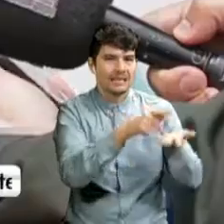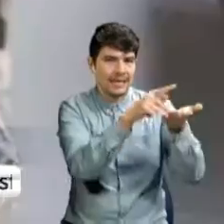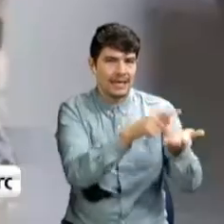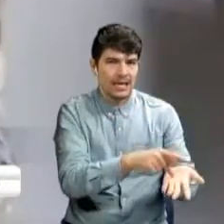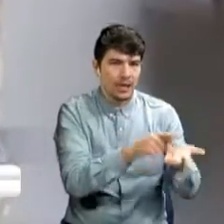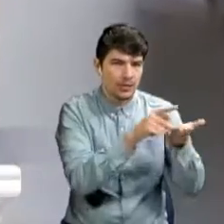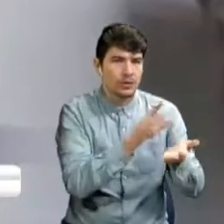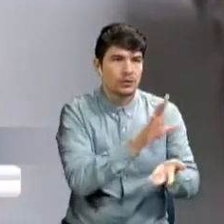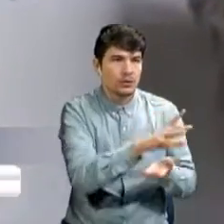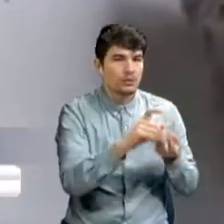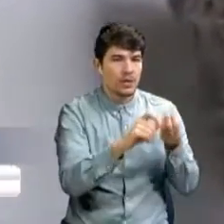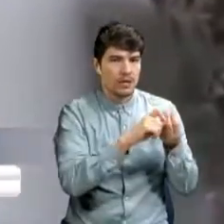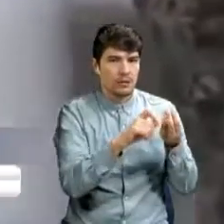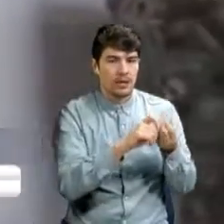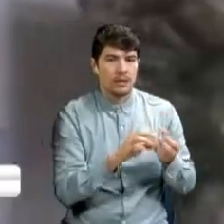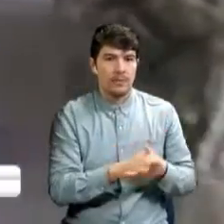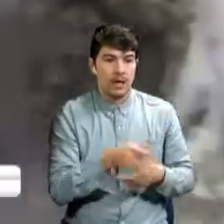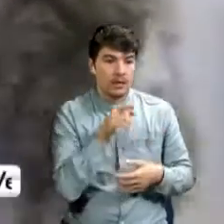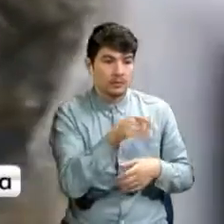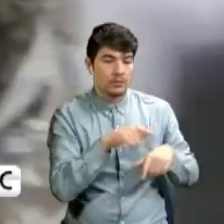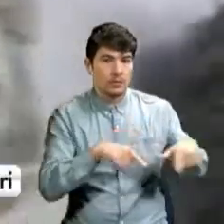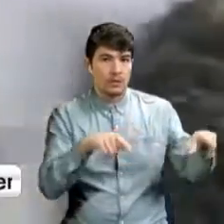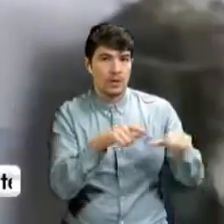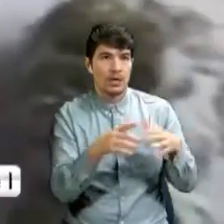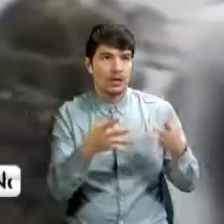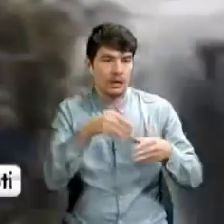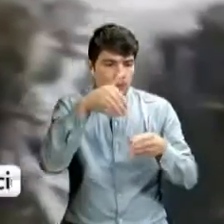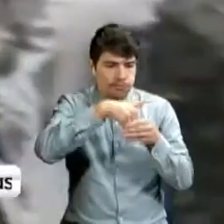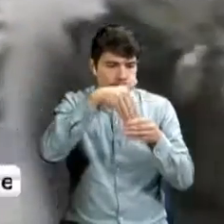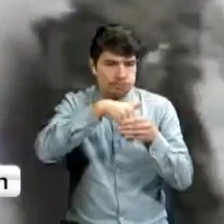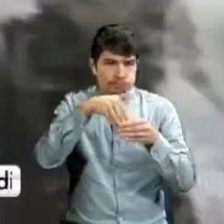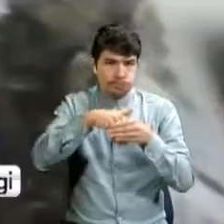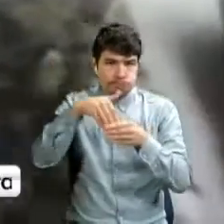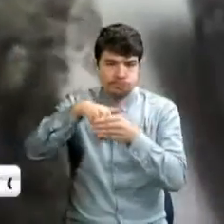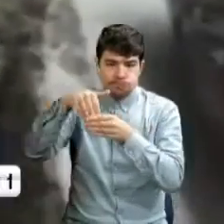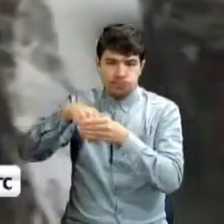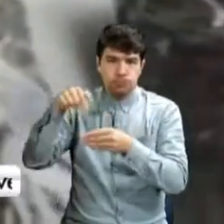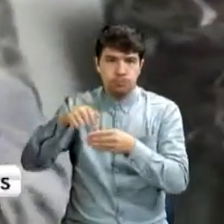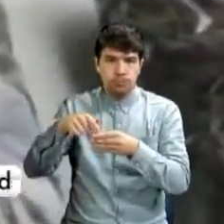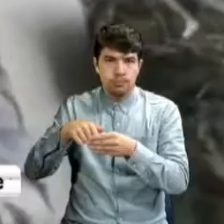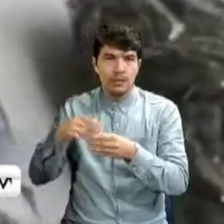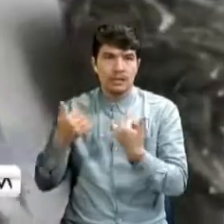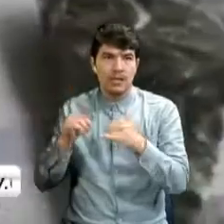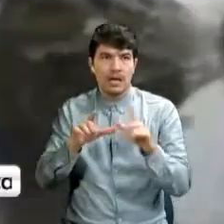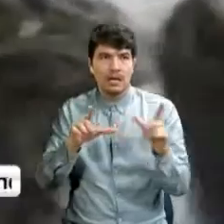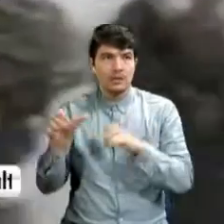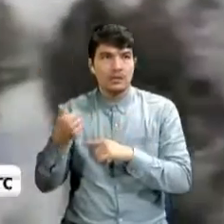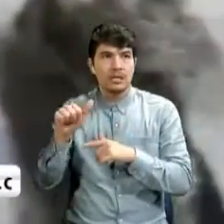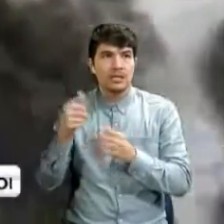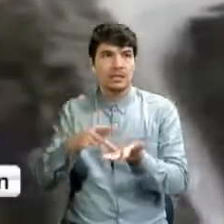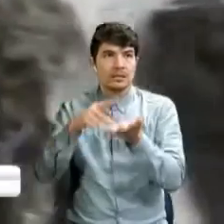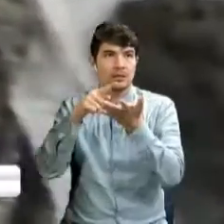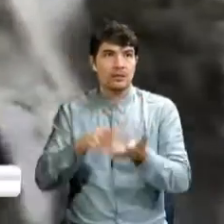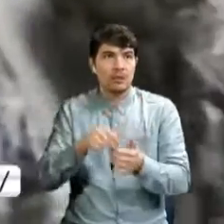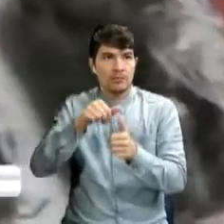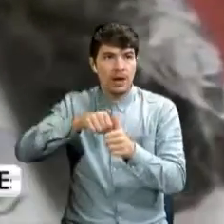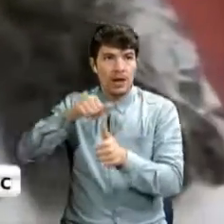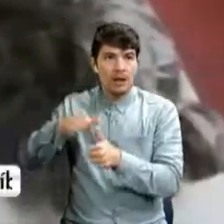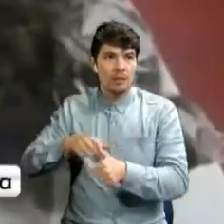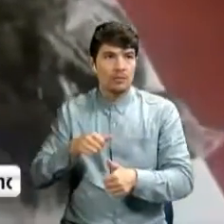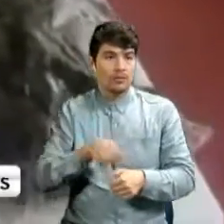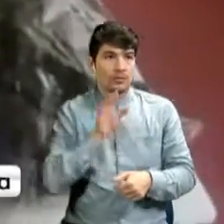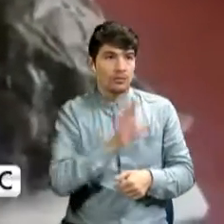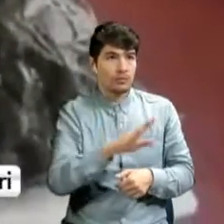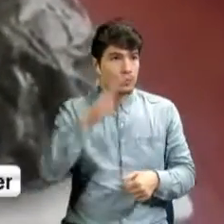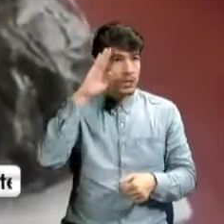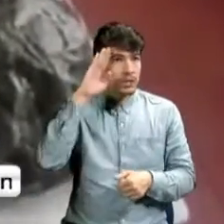dos personas. La marihuana incautada estaba empacada en bolsas compactas de 10 kilogramos cada una. Según la policía,